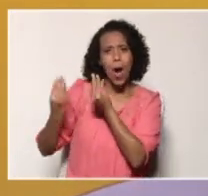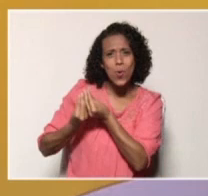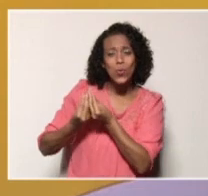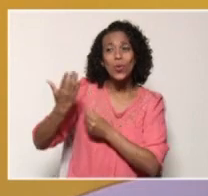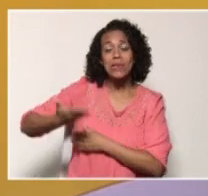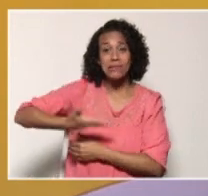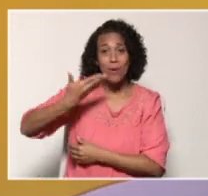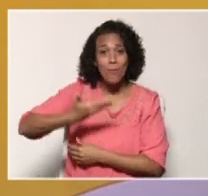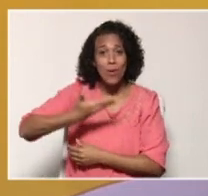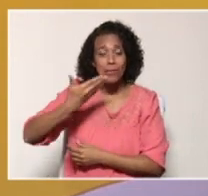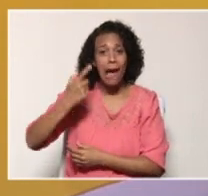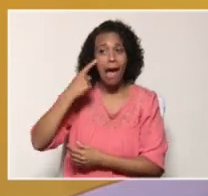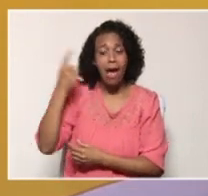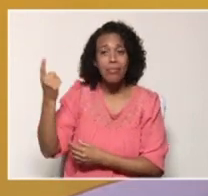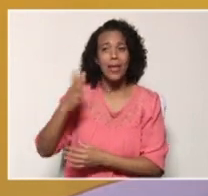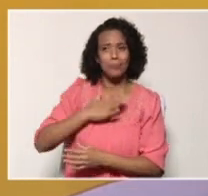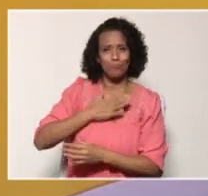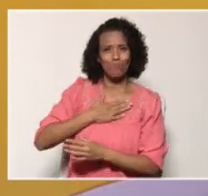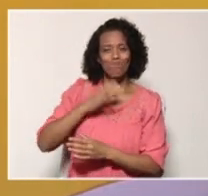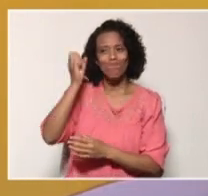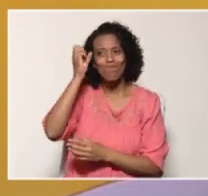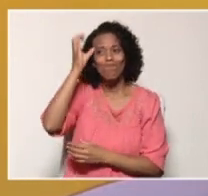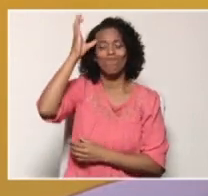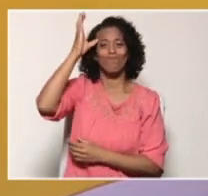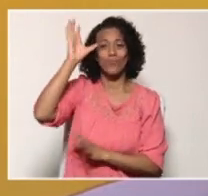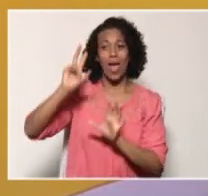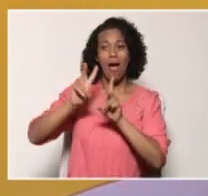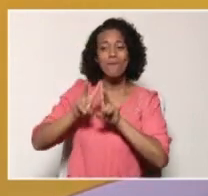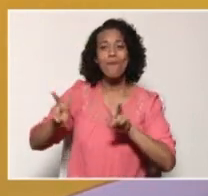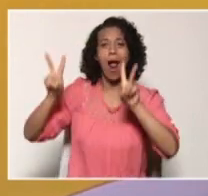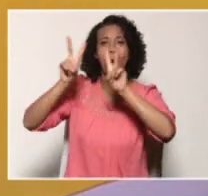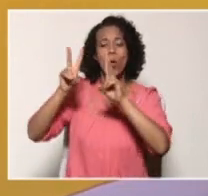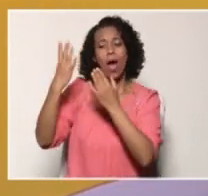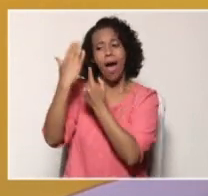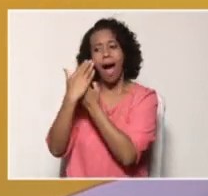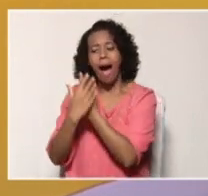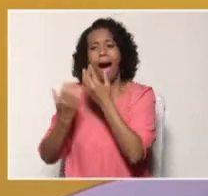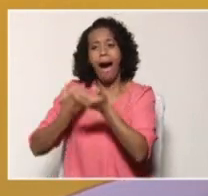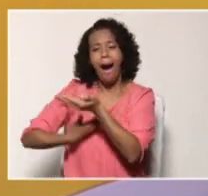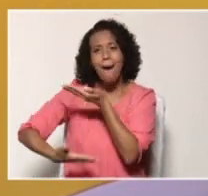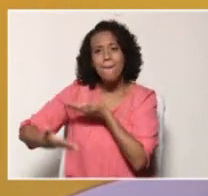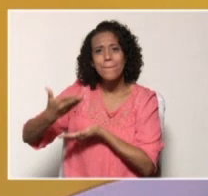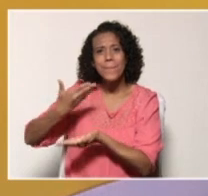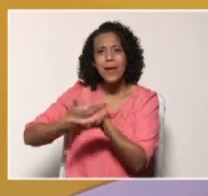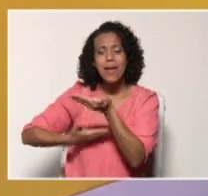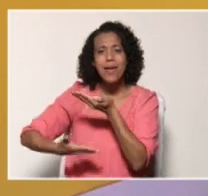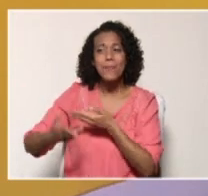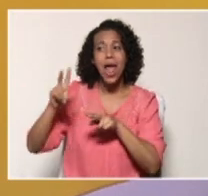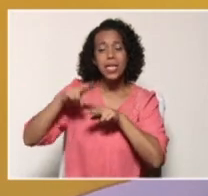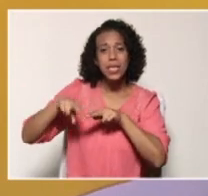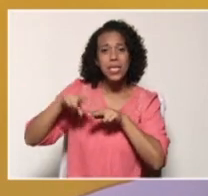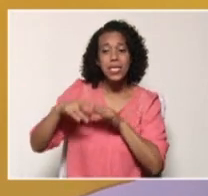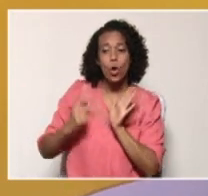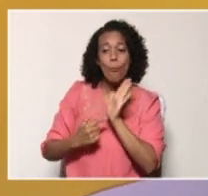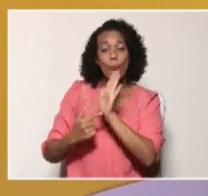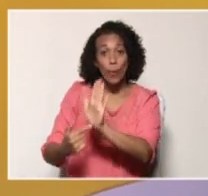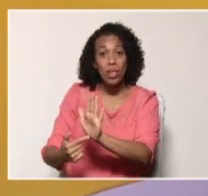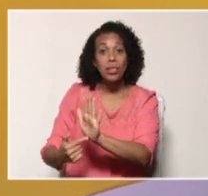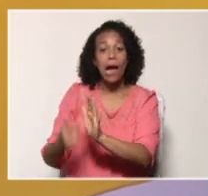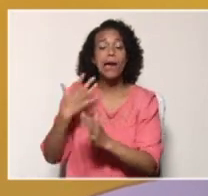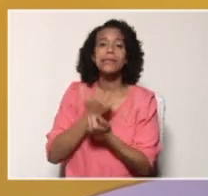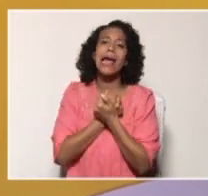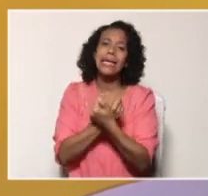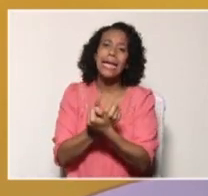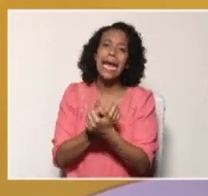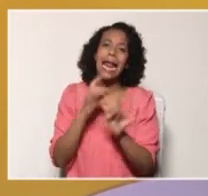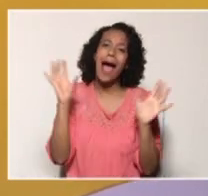Es importante que nosotros potenciemos el valor de la solidaridad como ejemplo para los niños y las niñas. Se les quiere